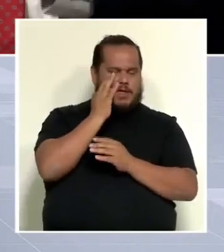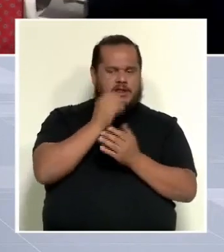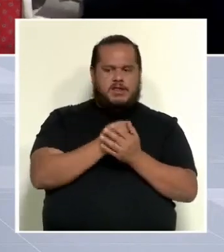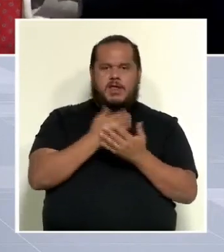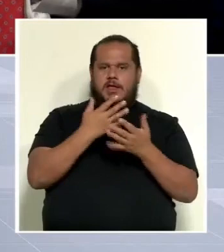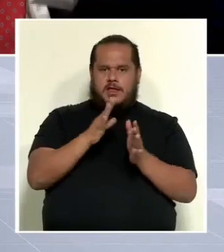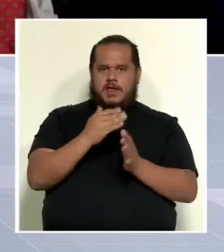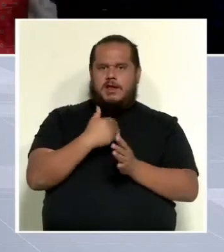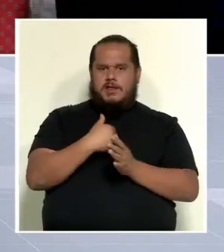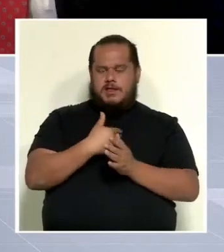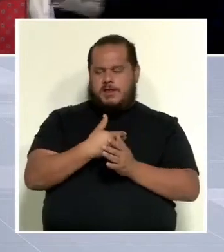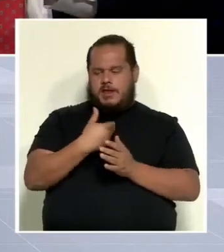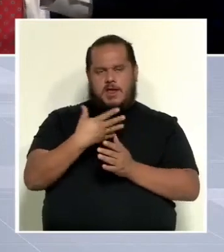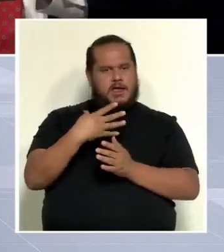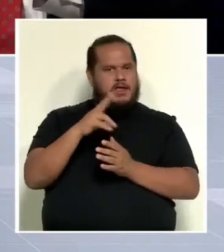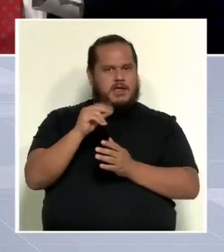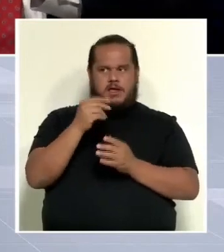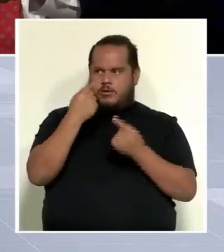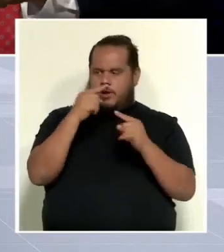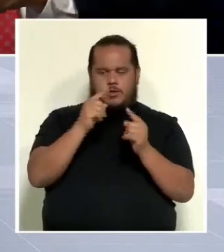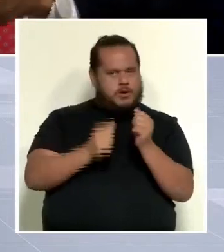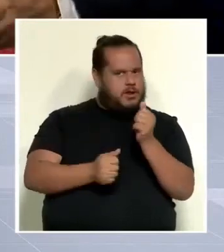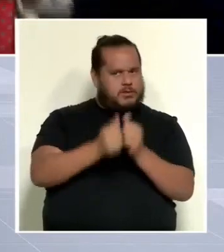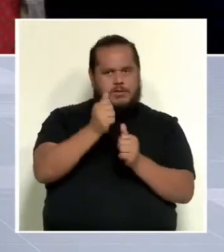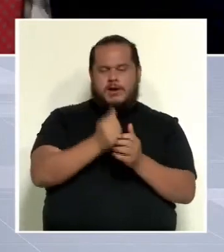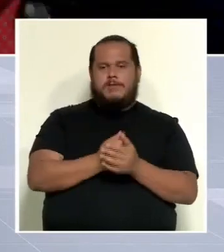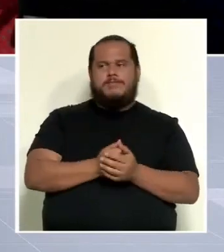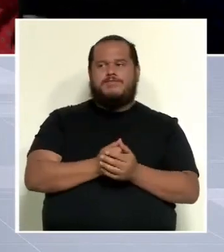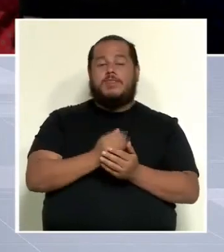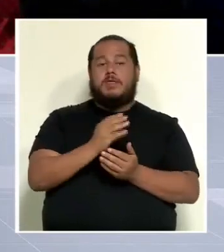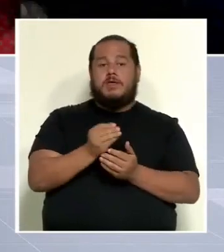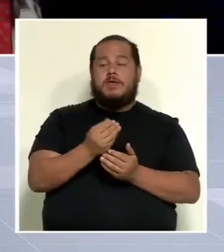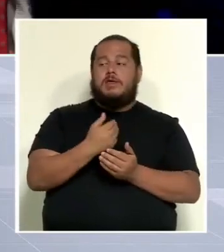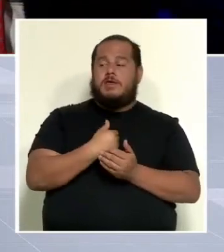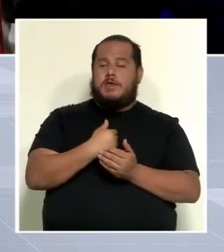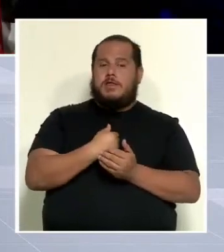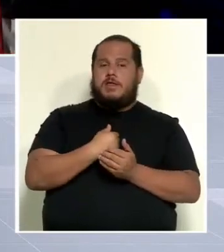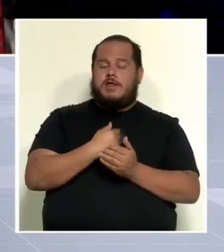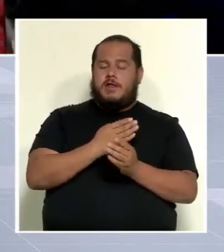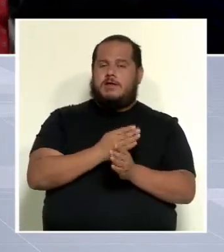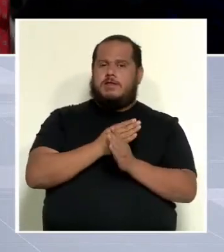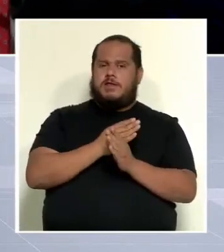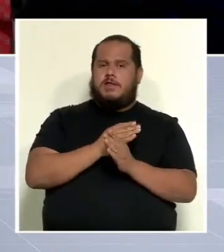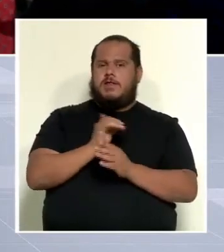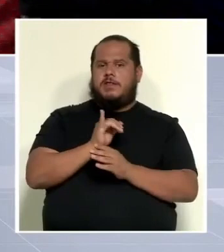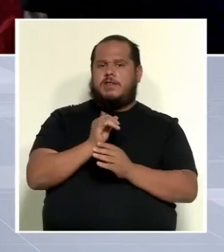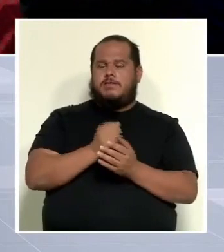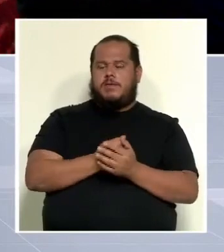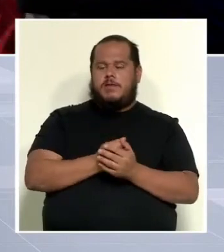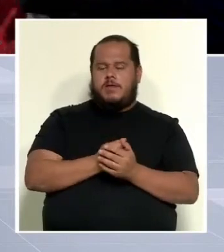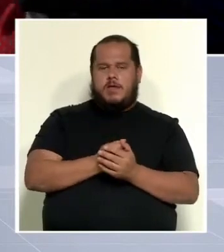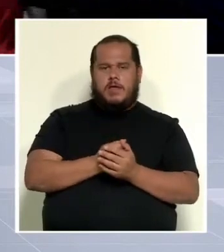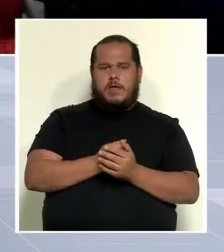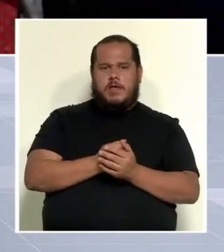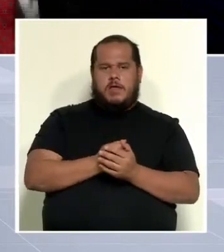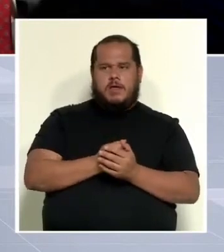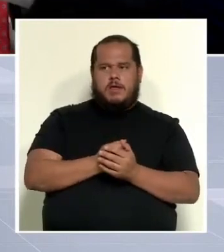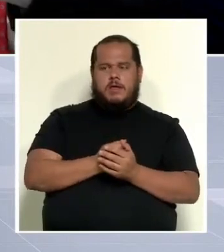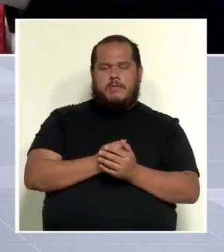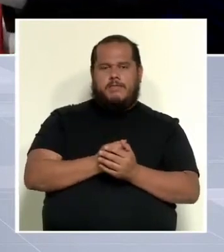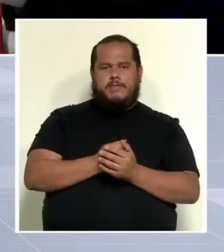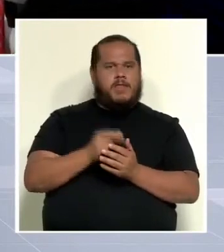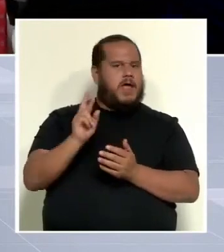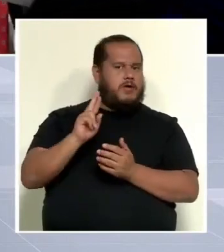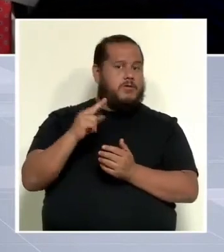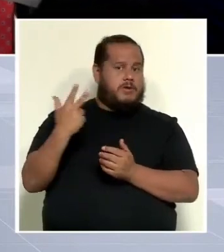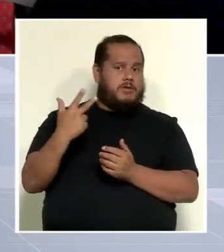que ya las tenía y que no las logra superar, y que tiene resistencias también a